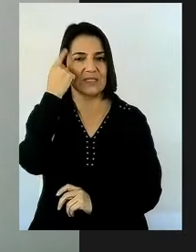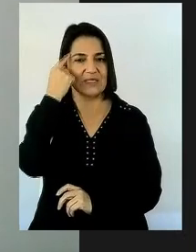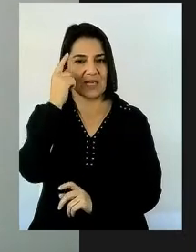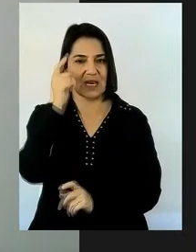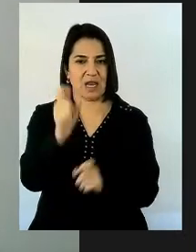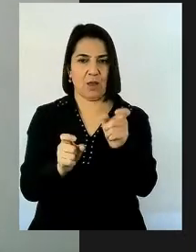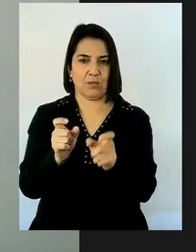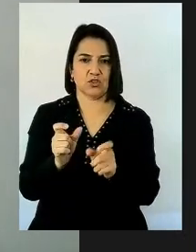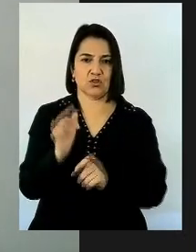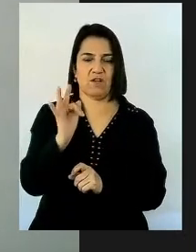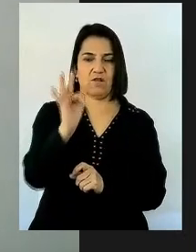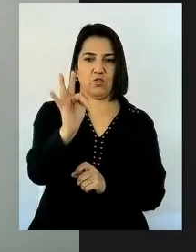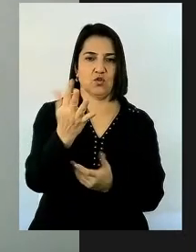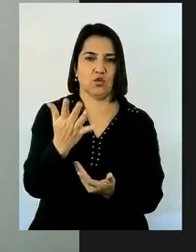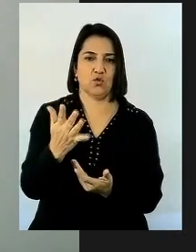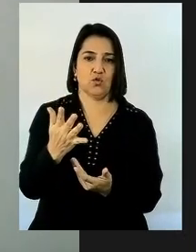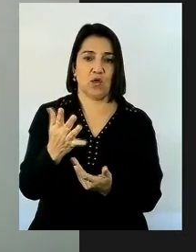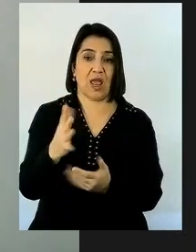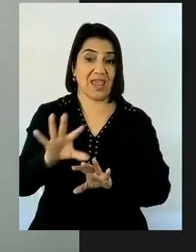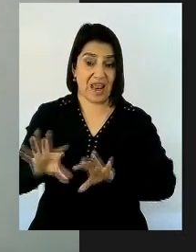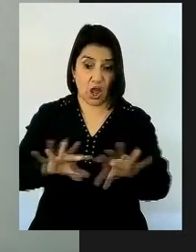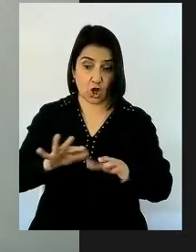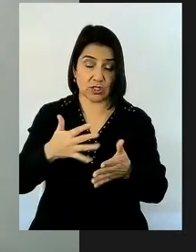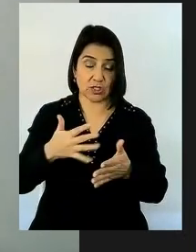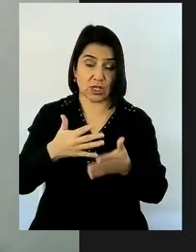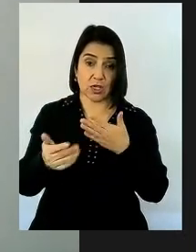las especies que ya no vamos a conocer porque se extinguieron.